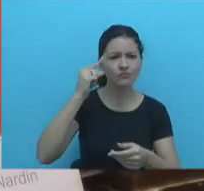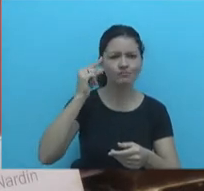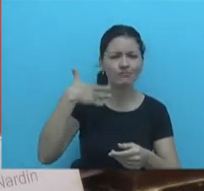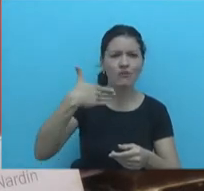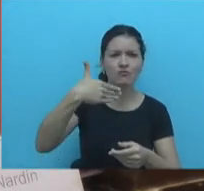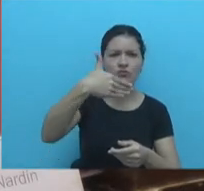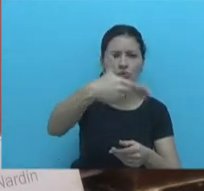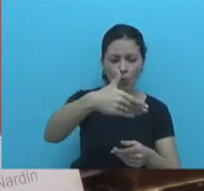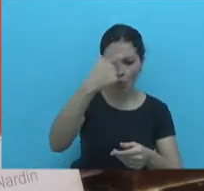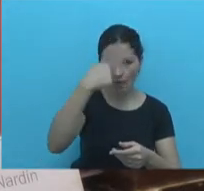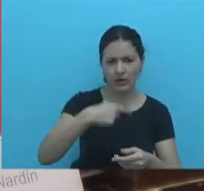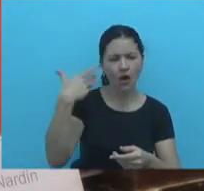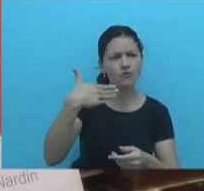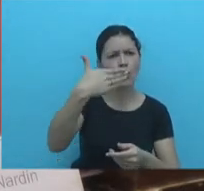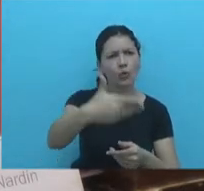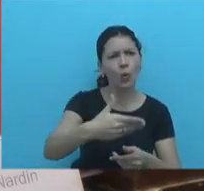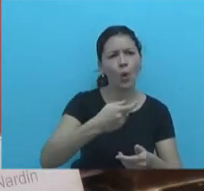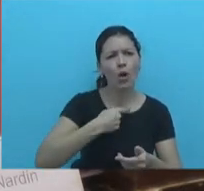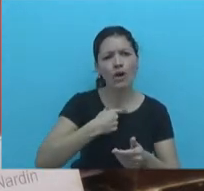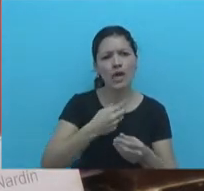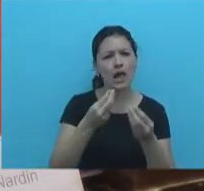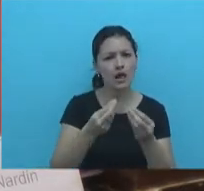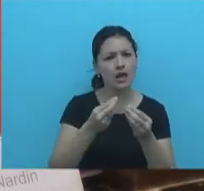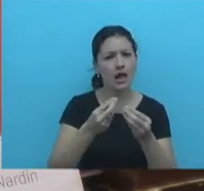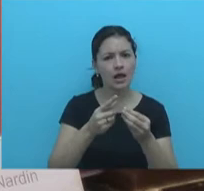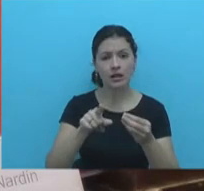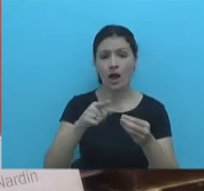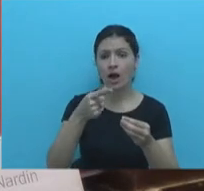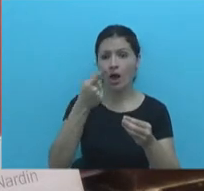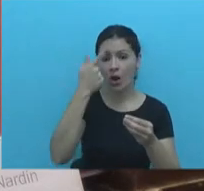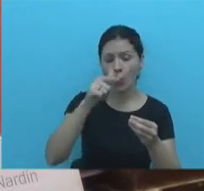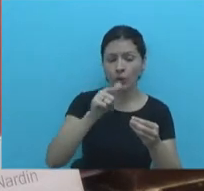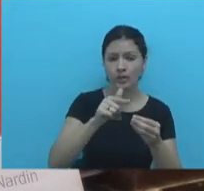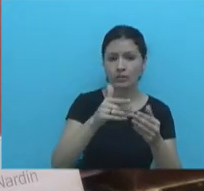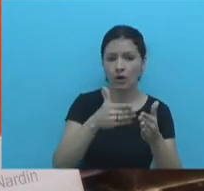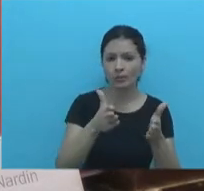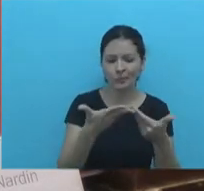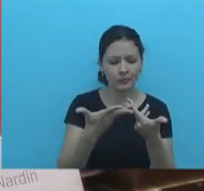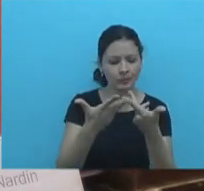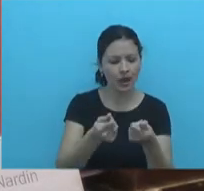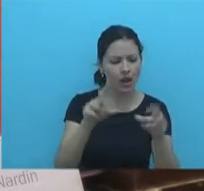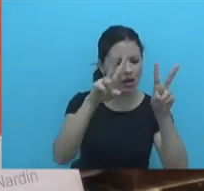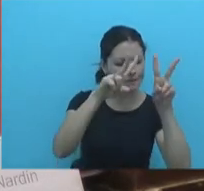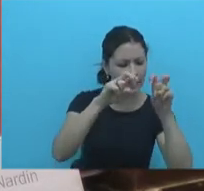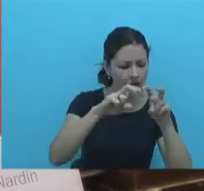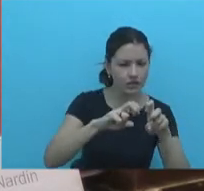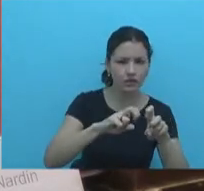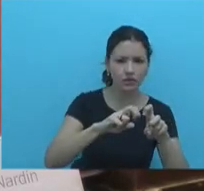proyección que tiene y la orientación que tiene el alumno, que se vea de acompañarlo en una investigación, porque